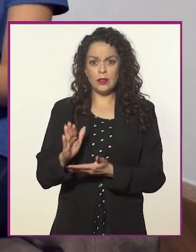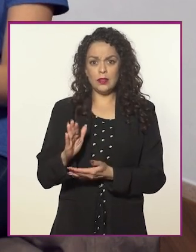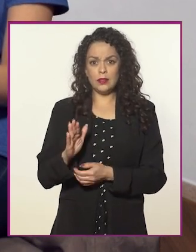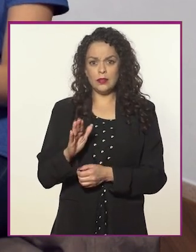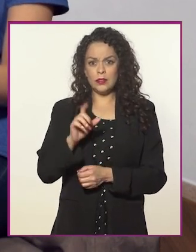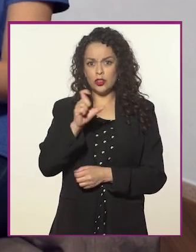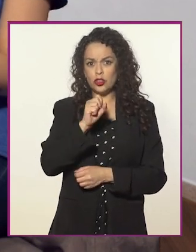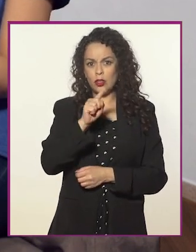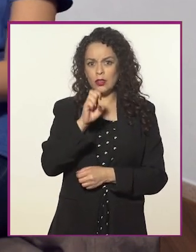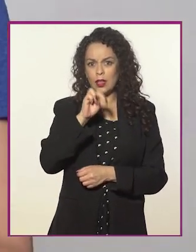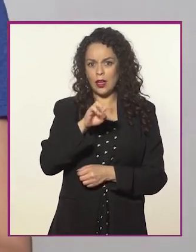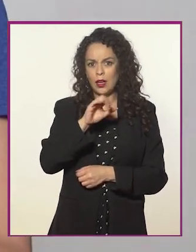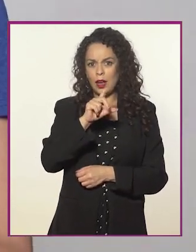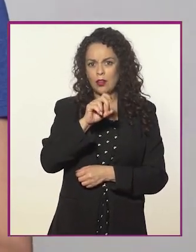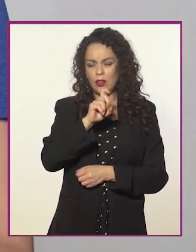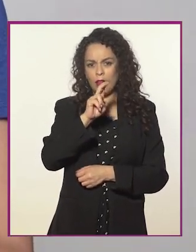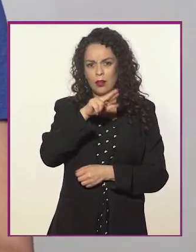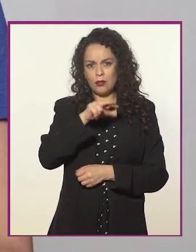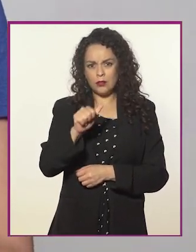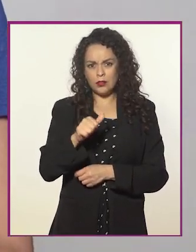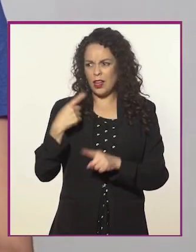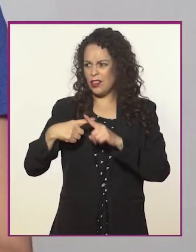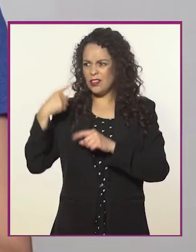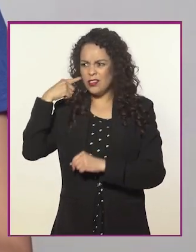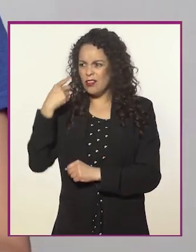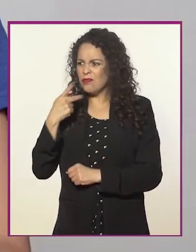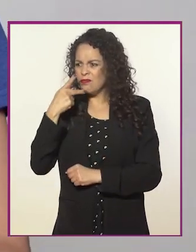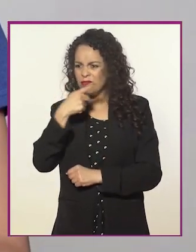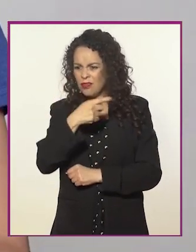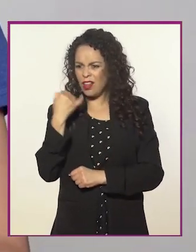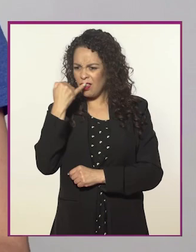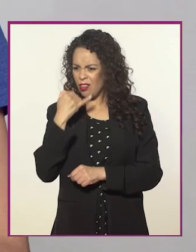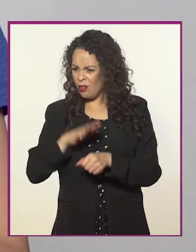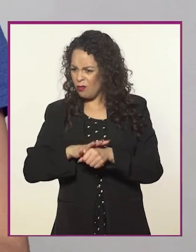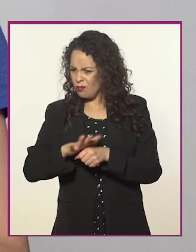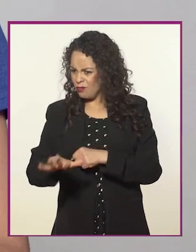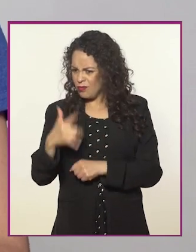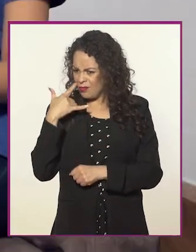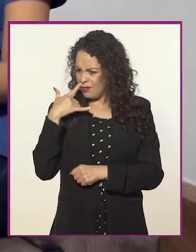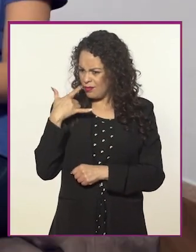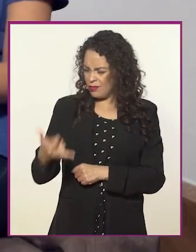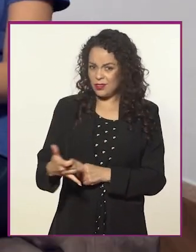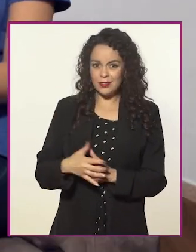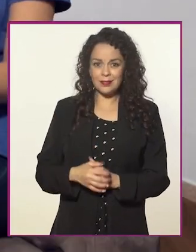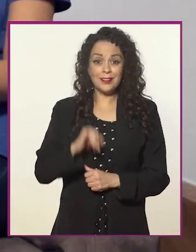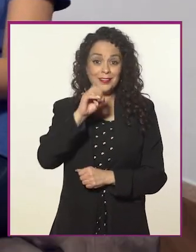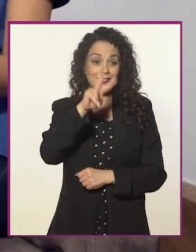uña. Quien nos oyera diría, ¿qué idioma están hablando estos?